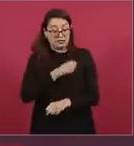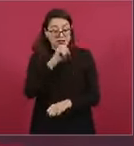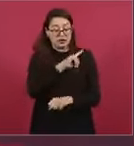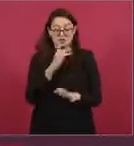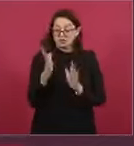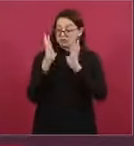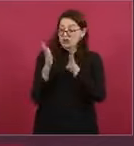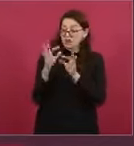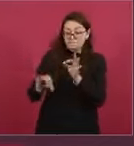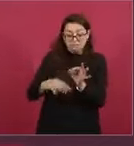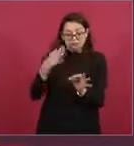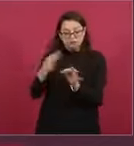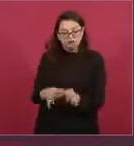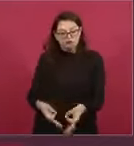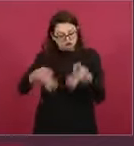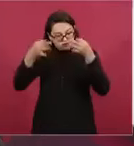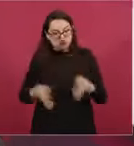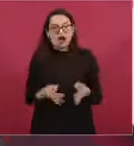Aunque